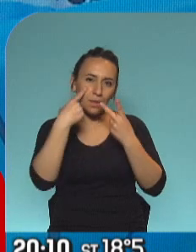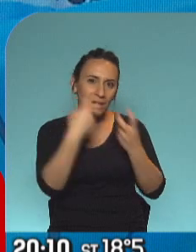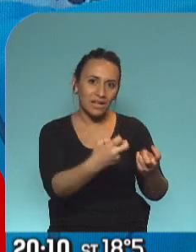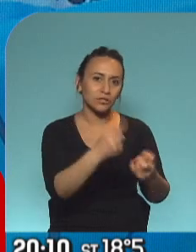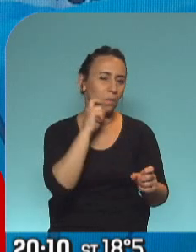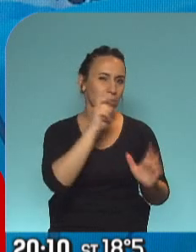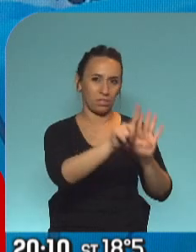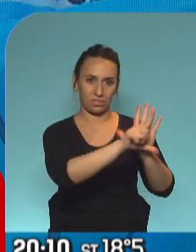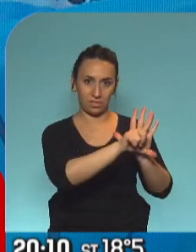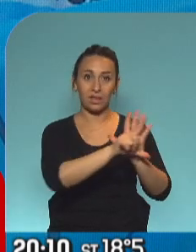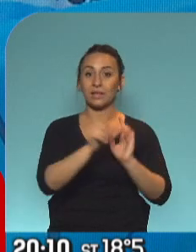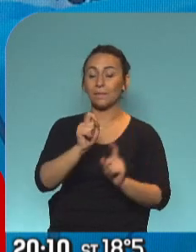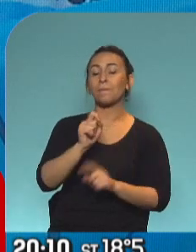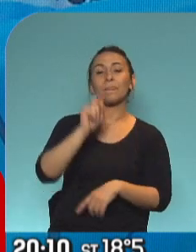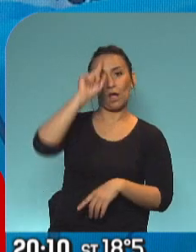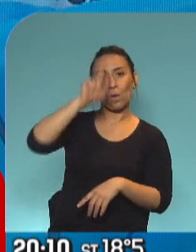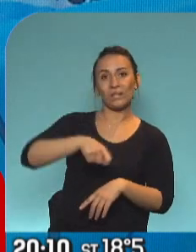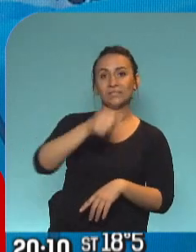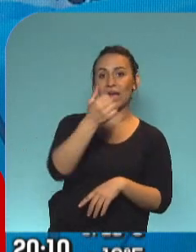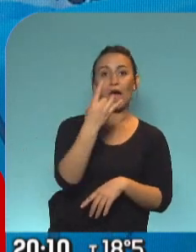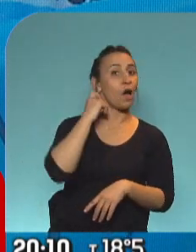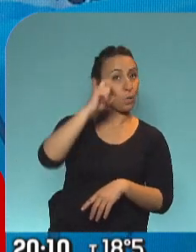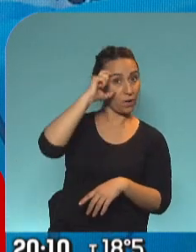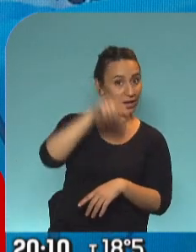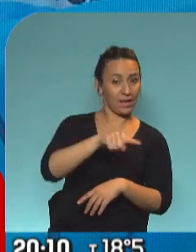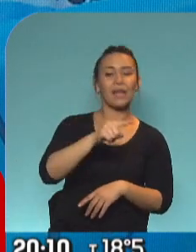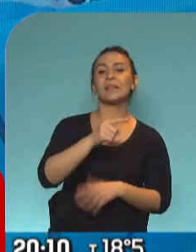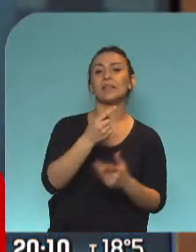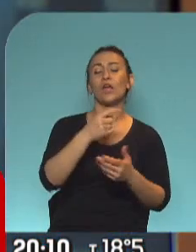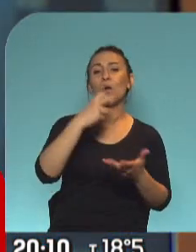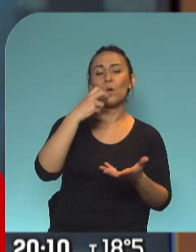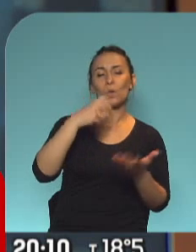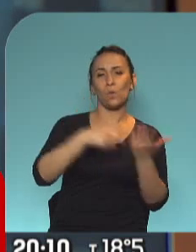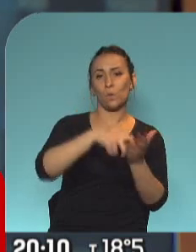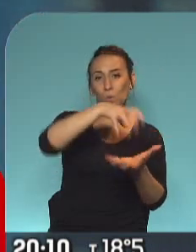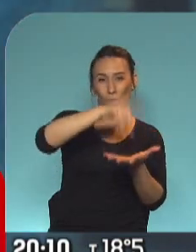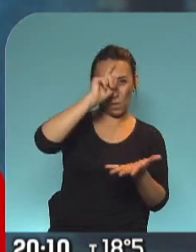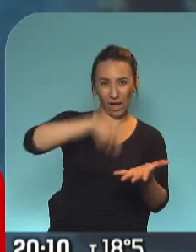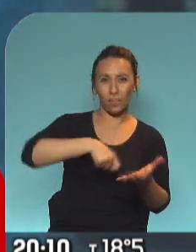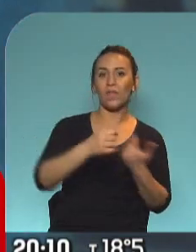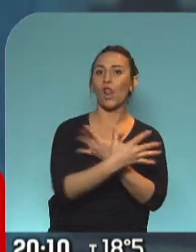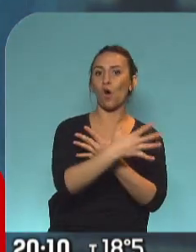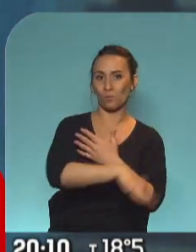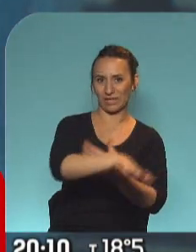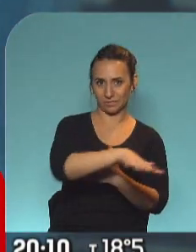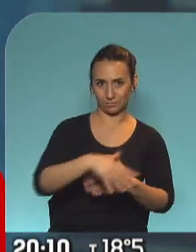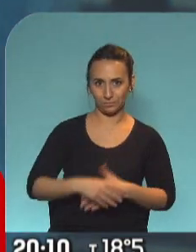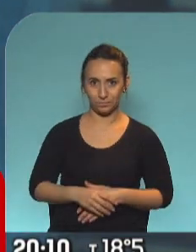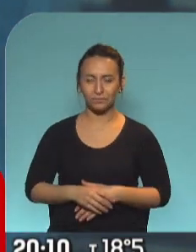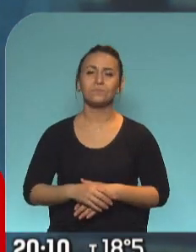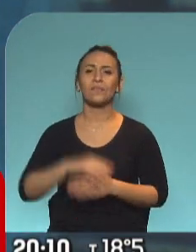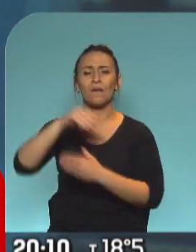juez federal Juan Pablo Auge en el Juzgado Federal de Lomas de Zamora. Quédate aquí, Néstor, porque sabemos que los familiares en junio habían hecho